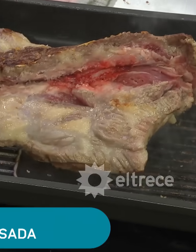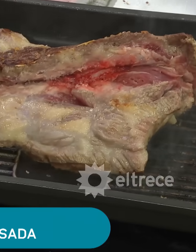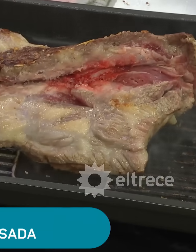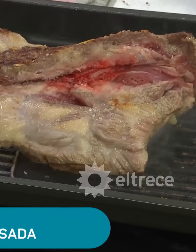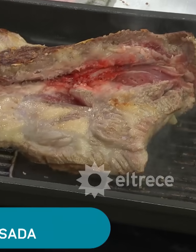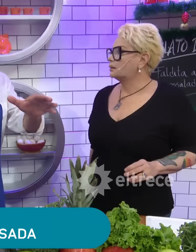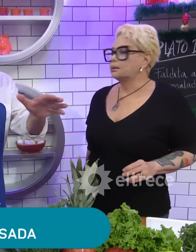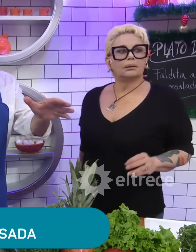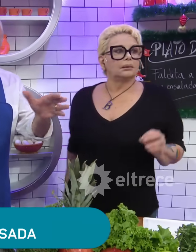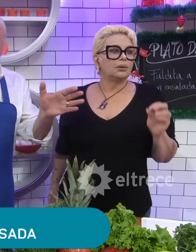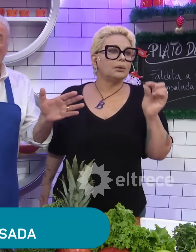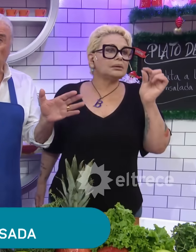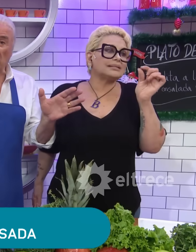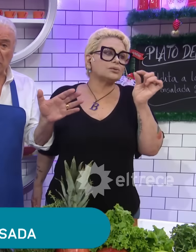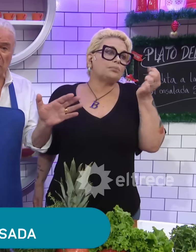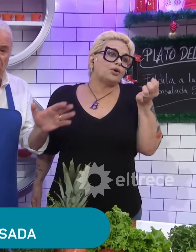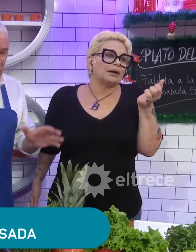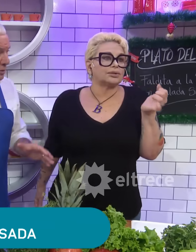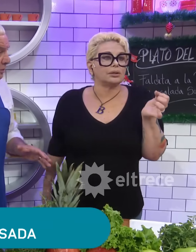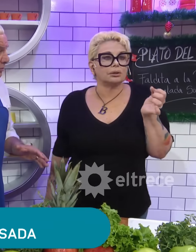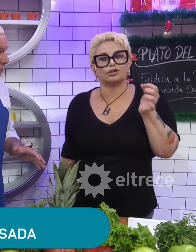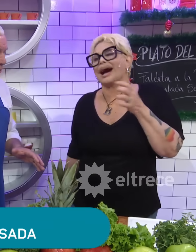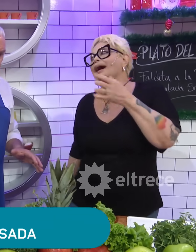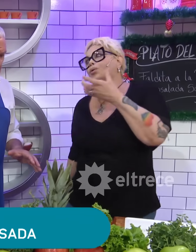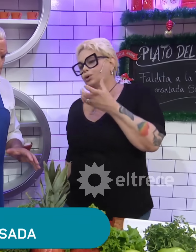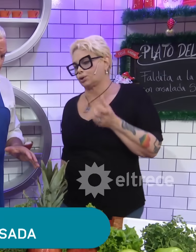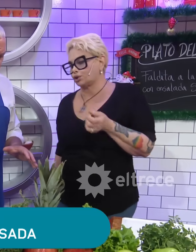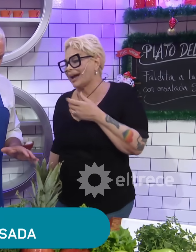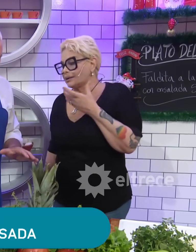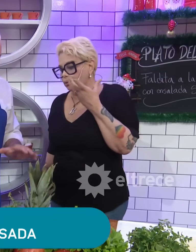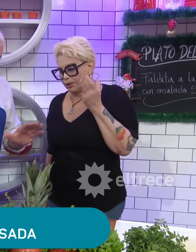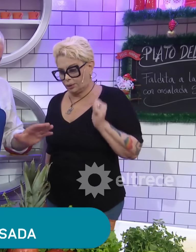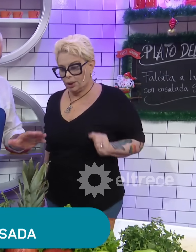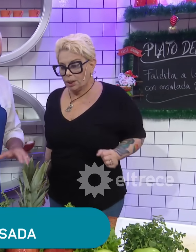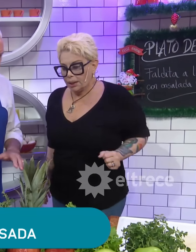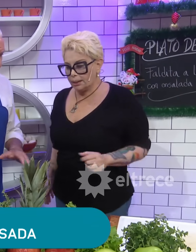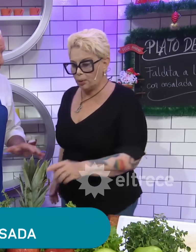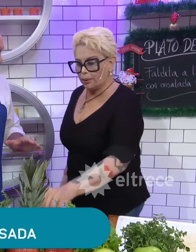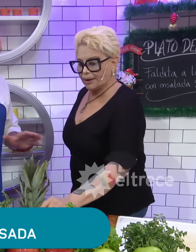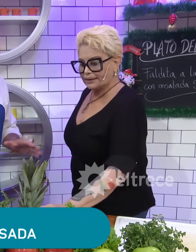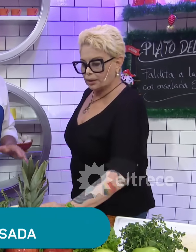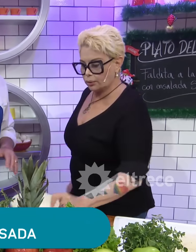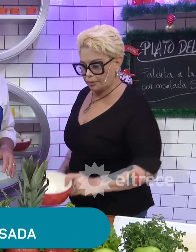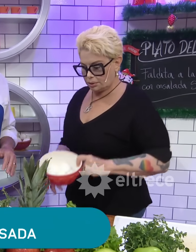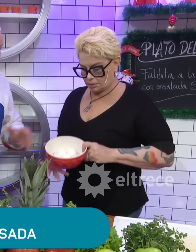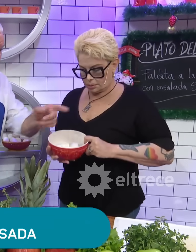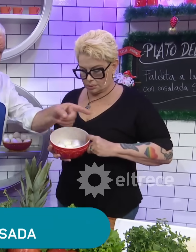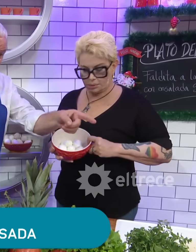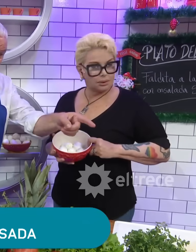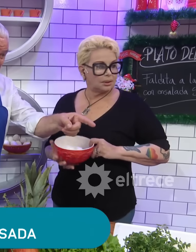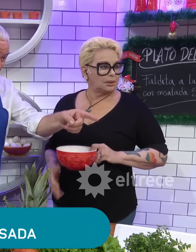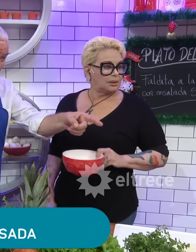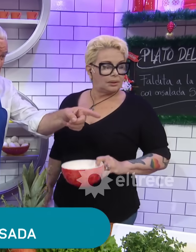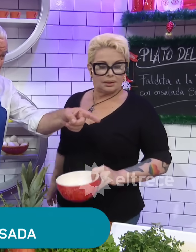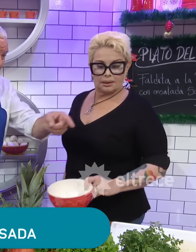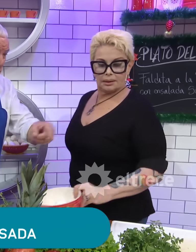gusta jugoso, pero si les gusta un poco más cocido, lo hacemos más quizás cocido. Quizás un poco más cocido. No bueno, tan jugoso, no tan crudito. Bueno, listo. ¿Y los huevos para qué están los huevos? Para la